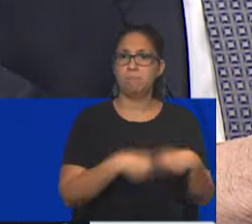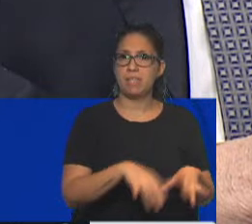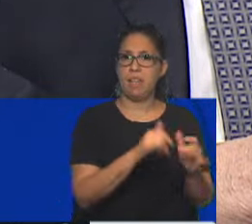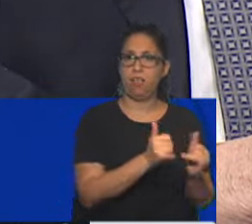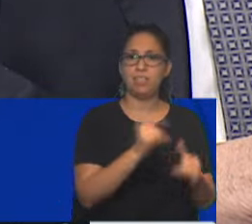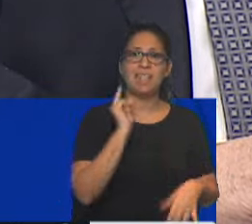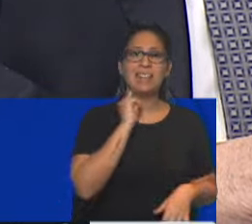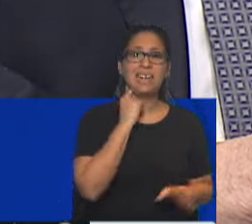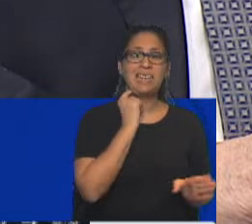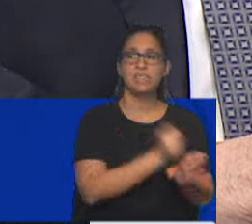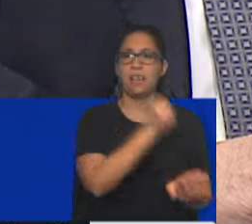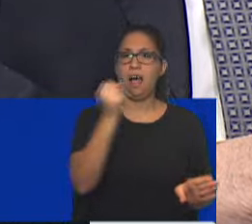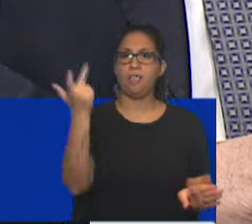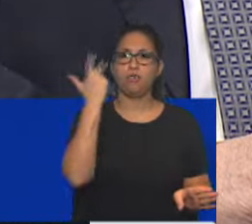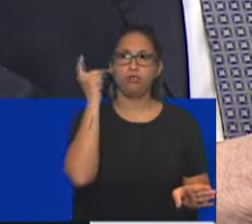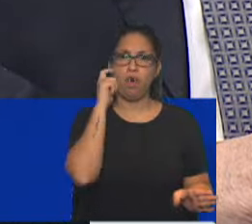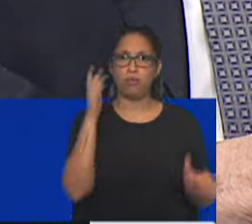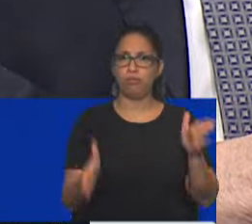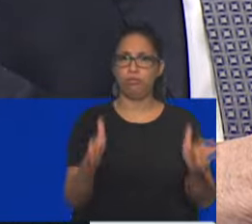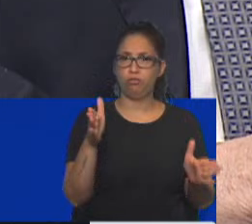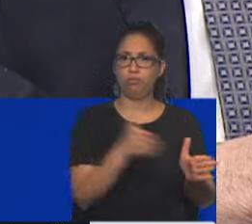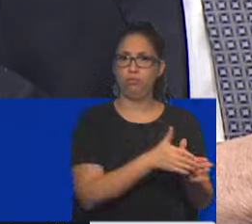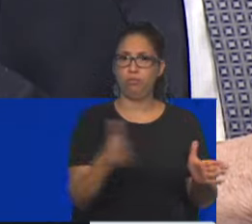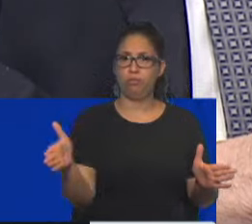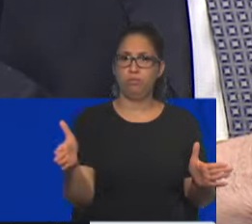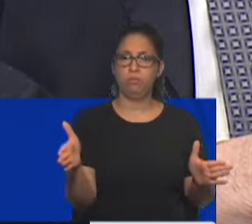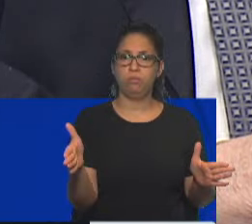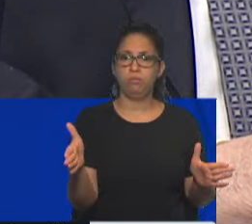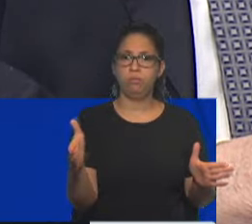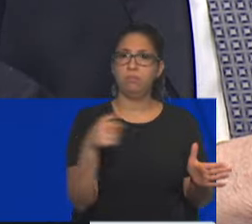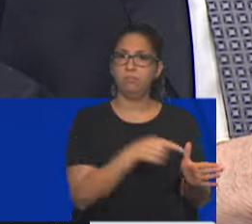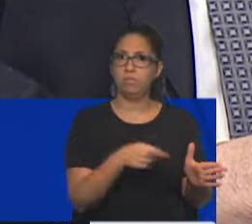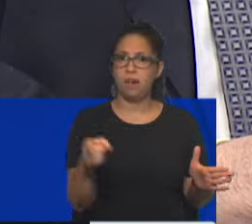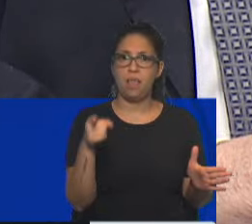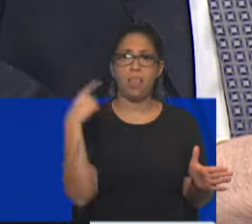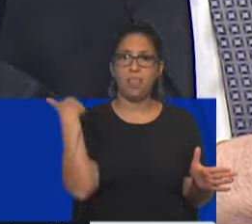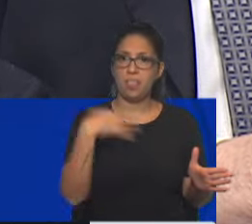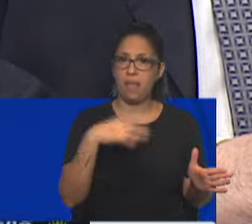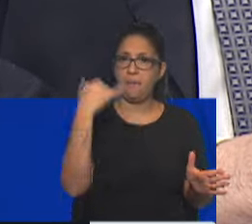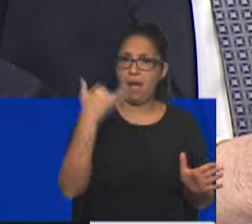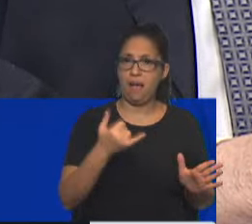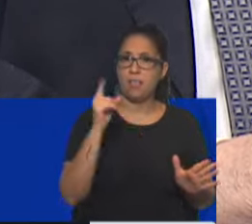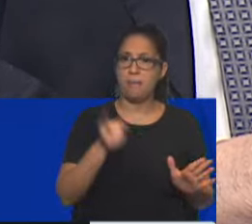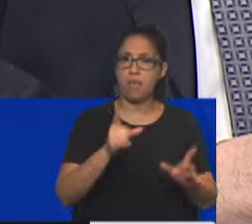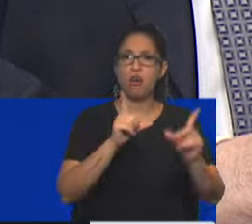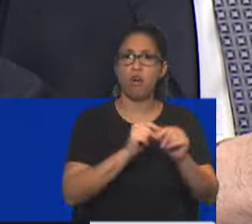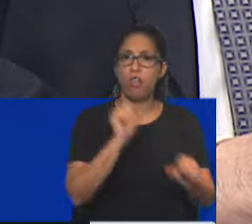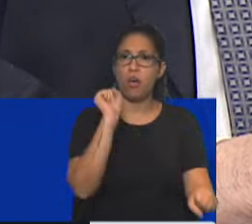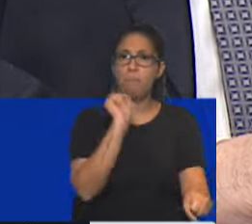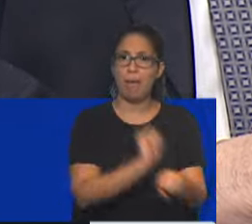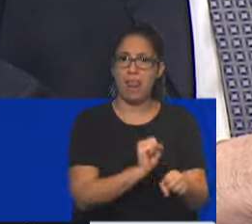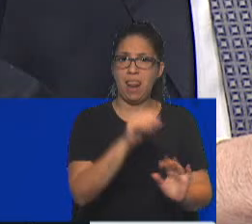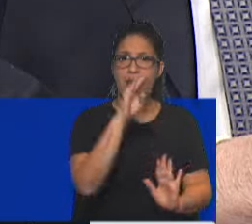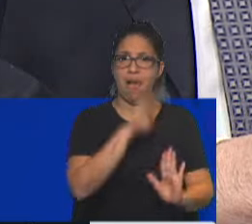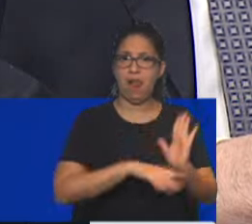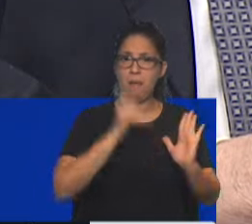de 13 a 18 años, que también tendrá en el Código Penal que se está